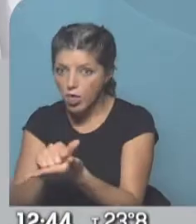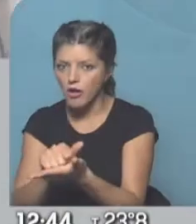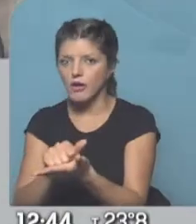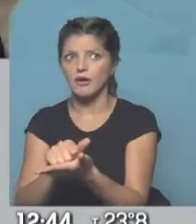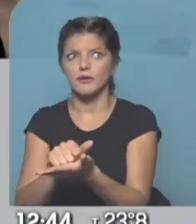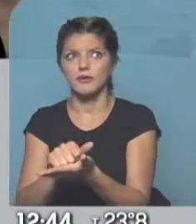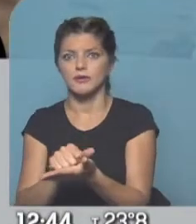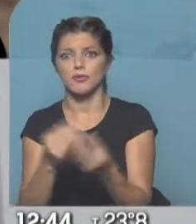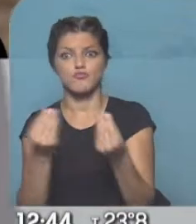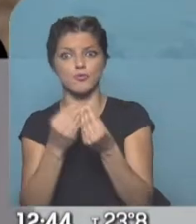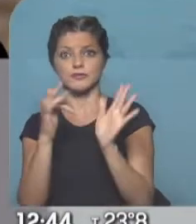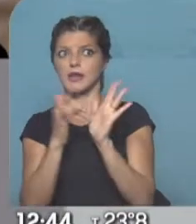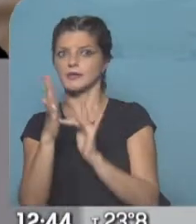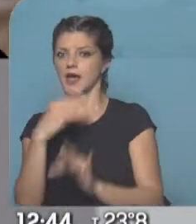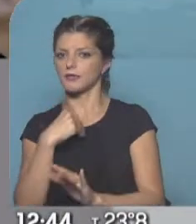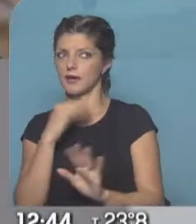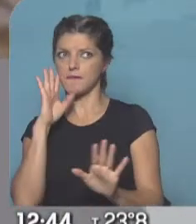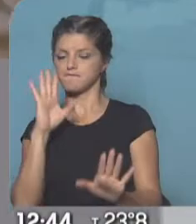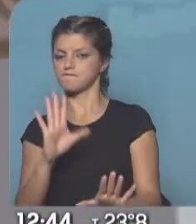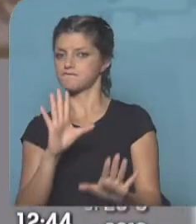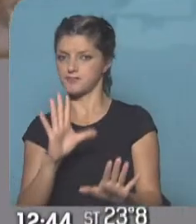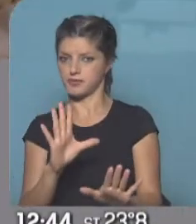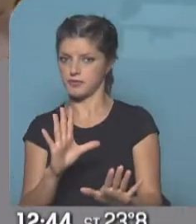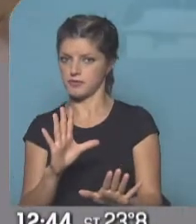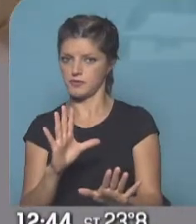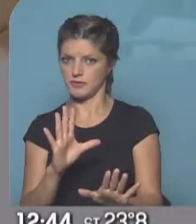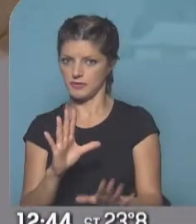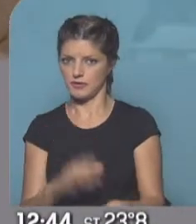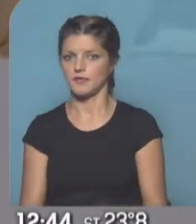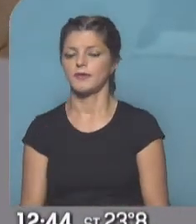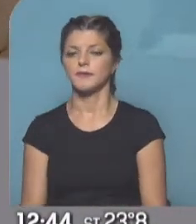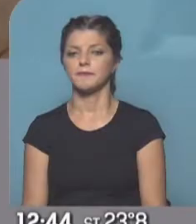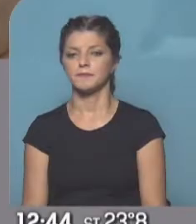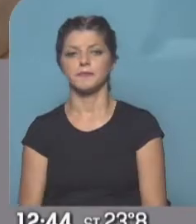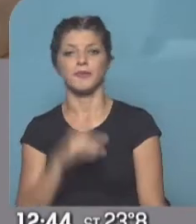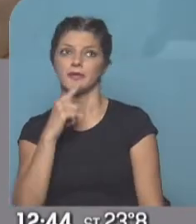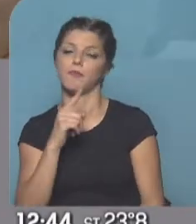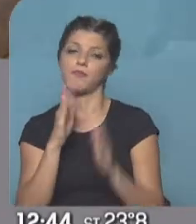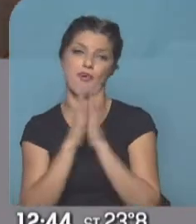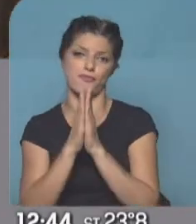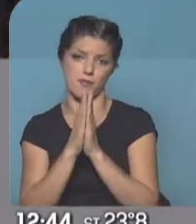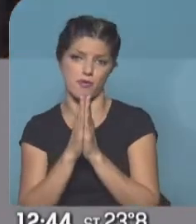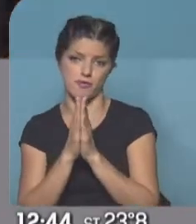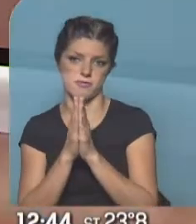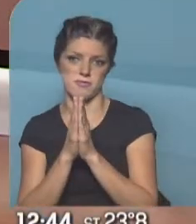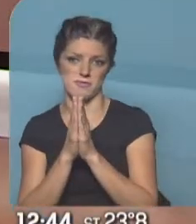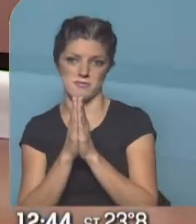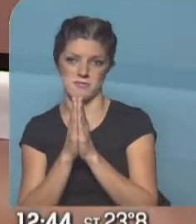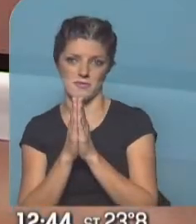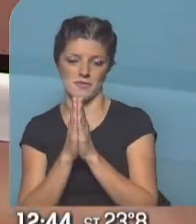mayoría de las iglesias católicas, con los cuales varios de los estados tienen vínculos, para decir, por favor, impidamos,